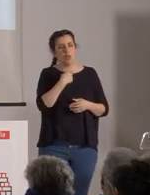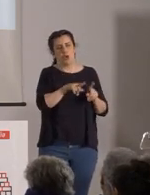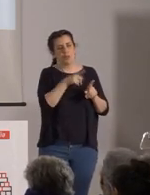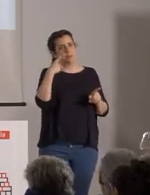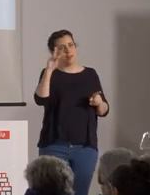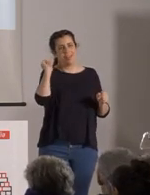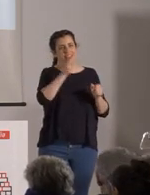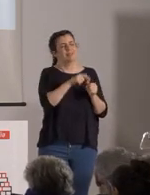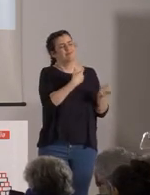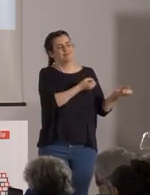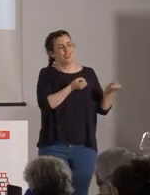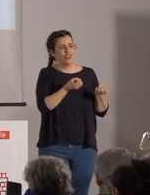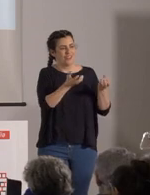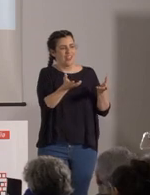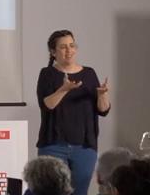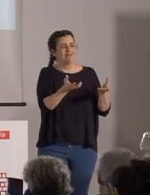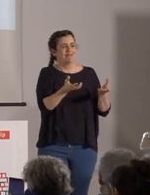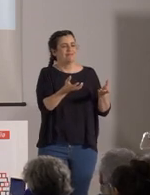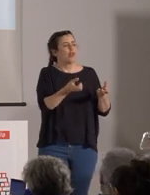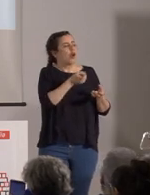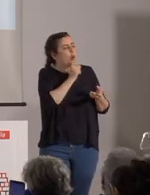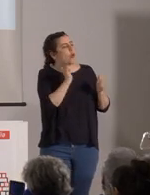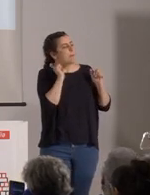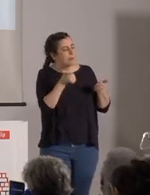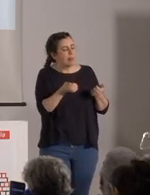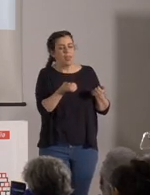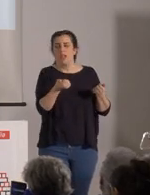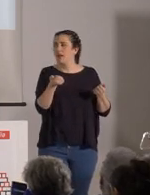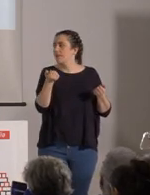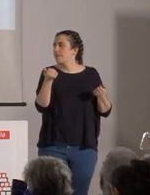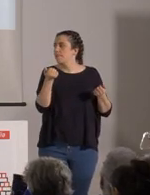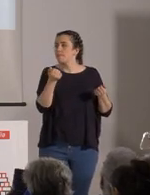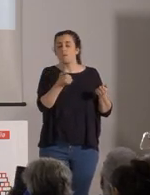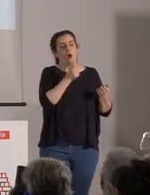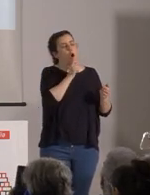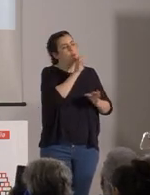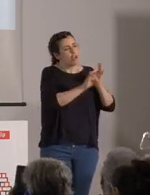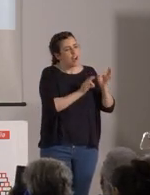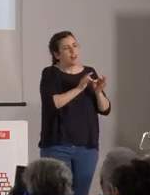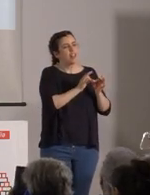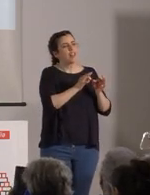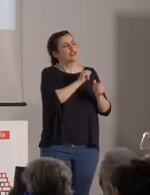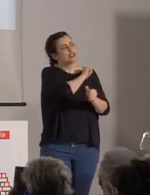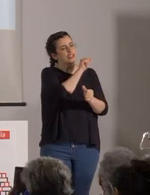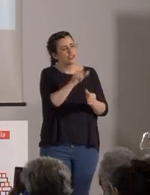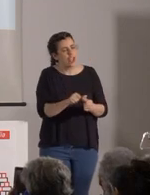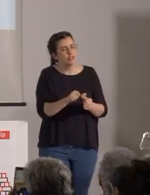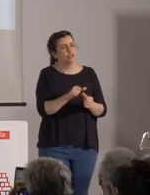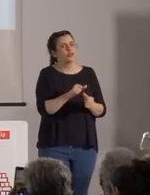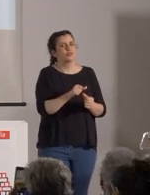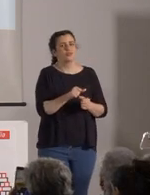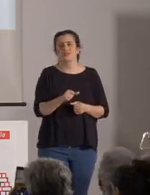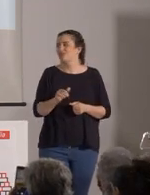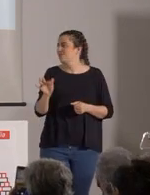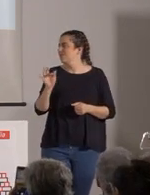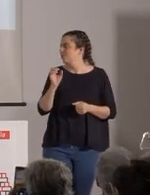nos podéis contar sobre cómo fueron los inicios, cómo os habéis ido organizando durante todos estos años. Vale, es